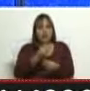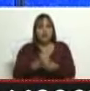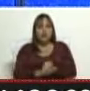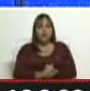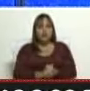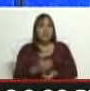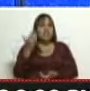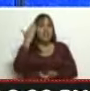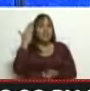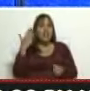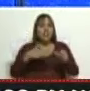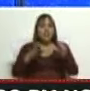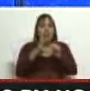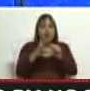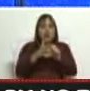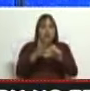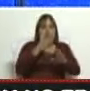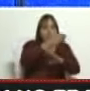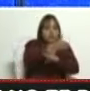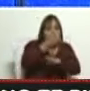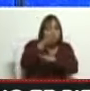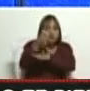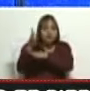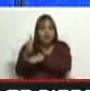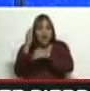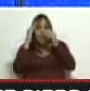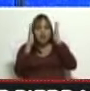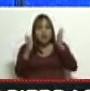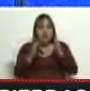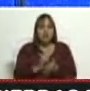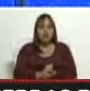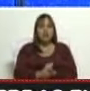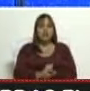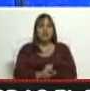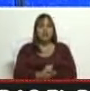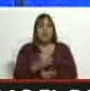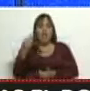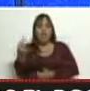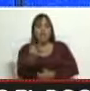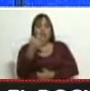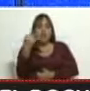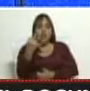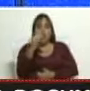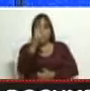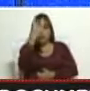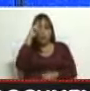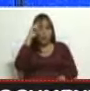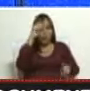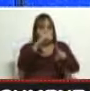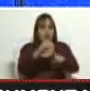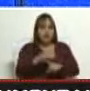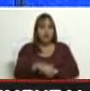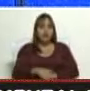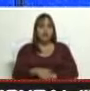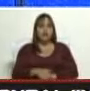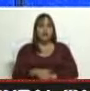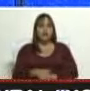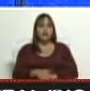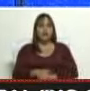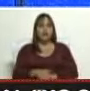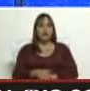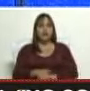saber a dónde acudir. La tercera acción del primer vértice